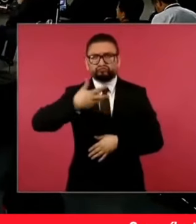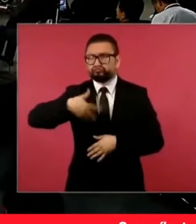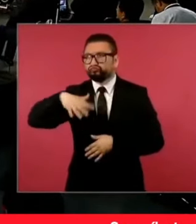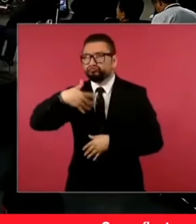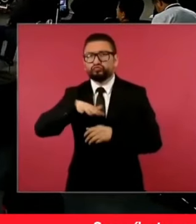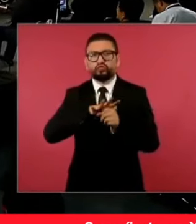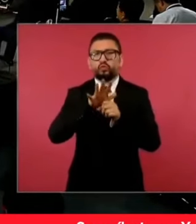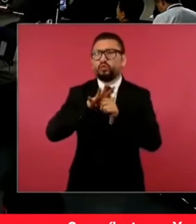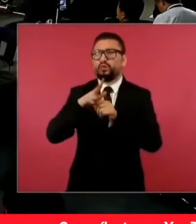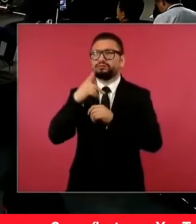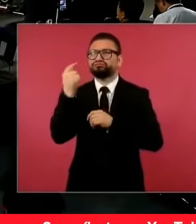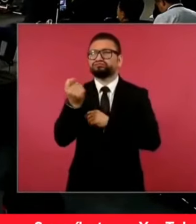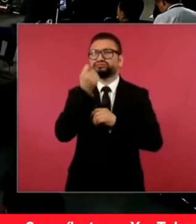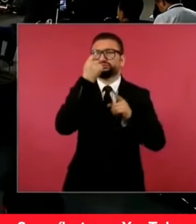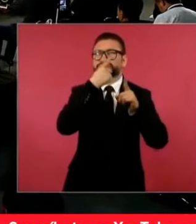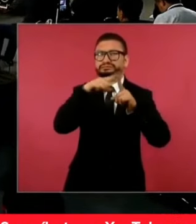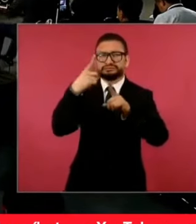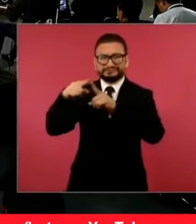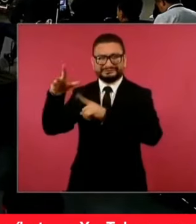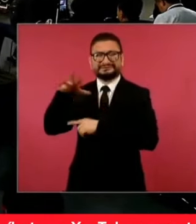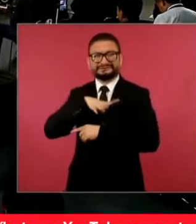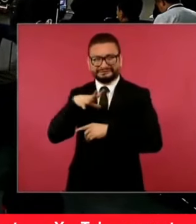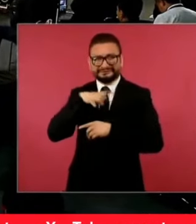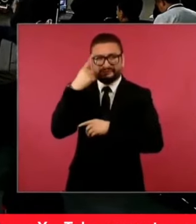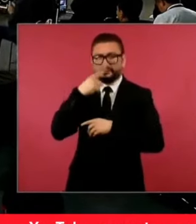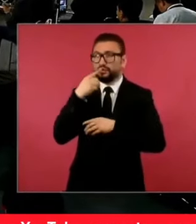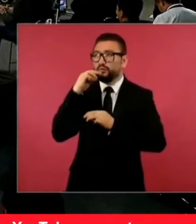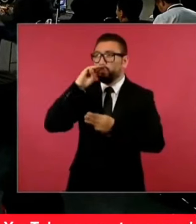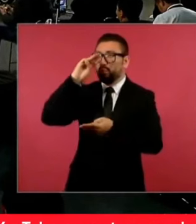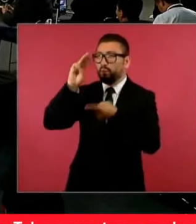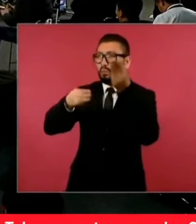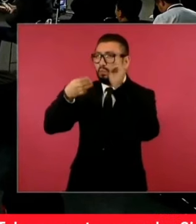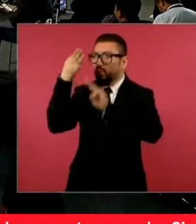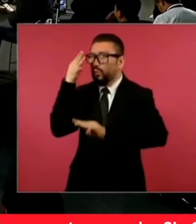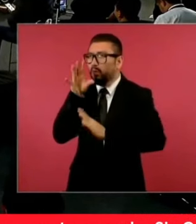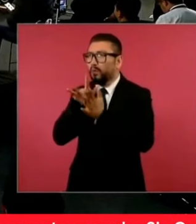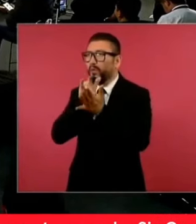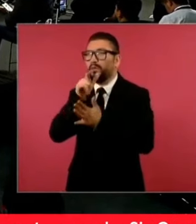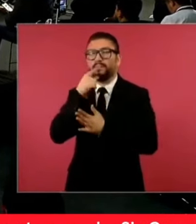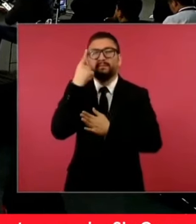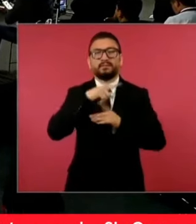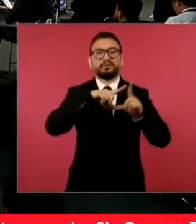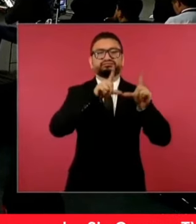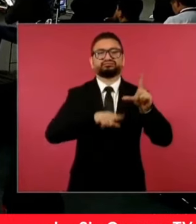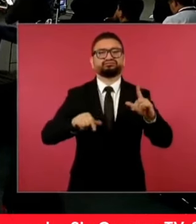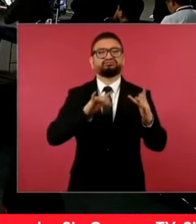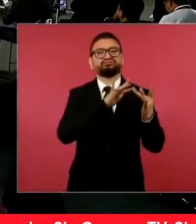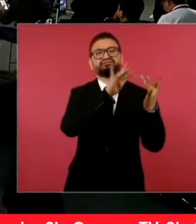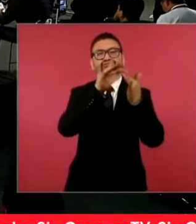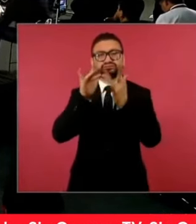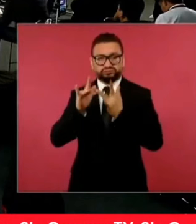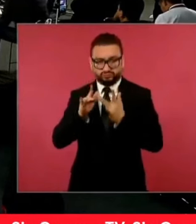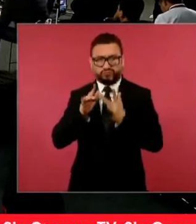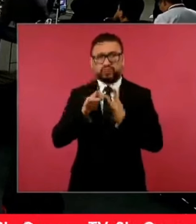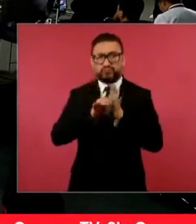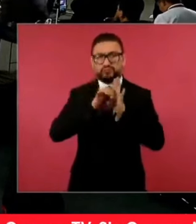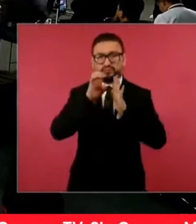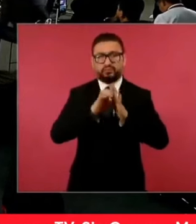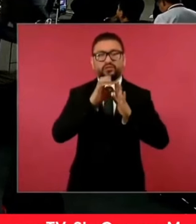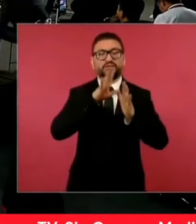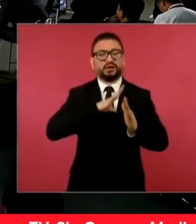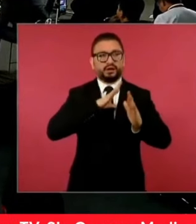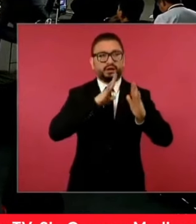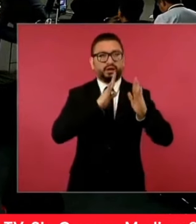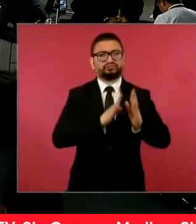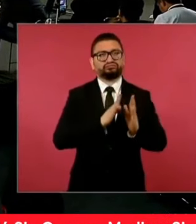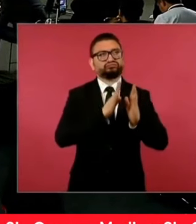los recursos tecnológicos que existen en el mundo para conectar al país. Por un lado, estamos instalando torres de